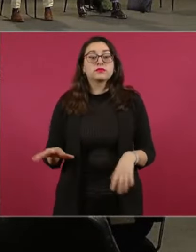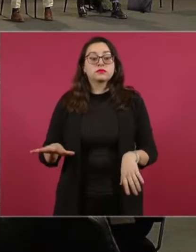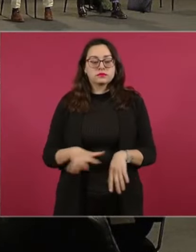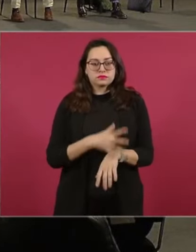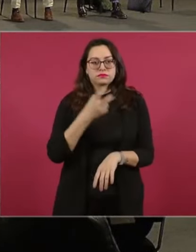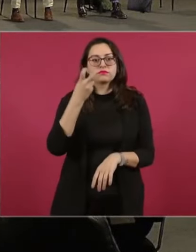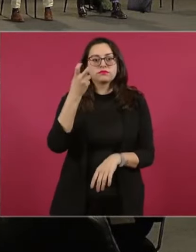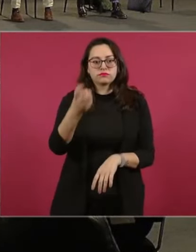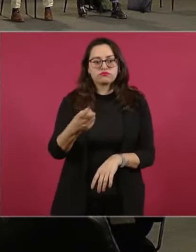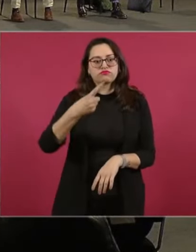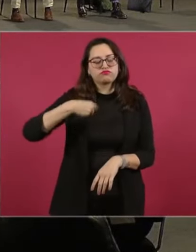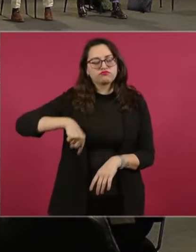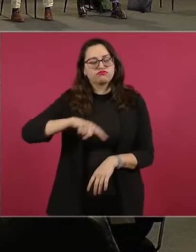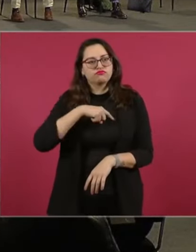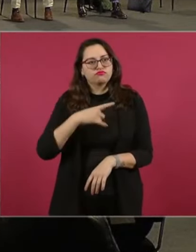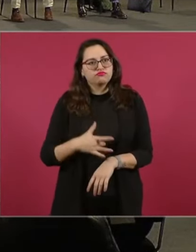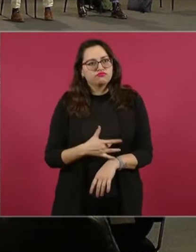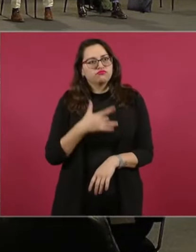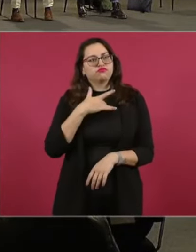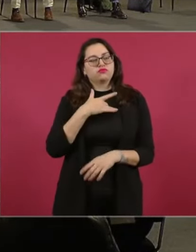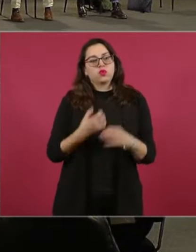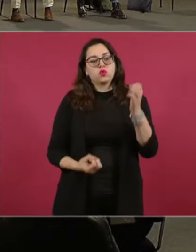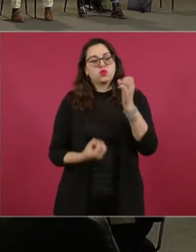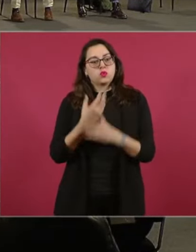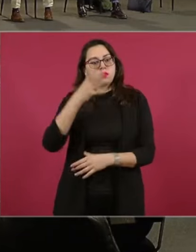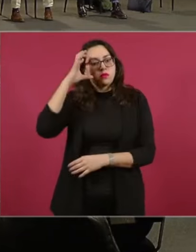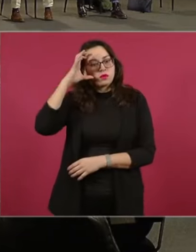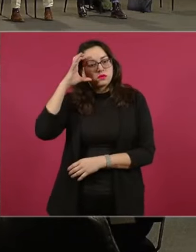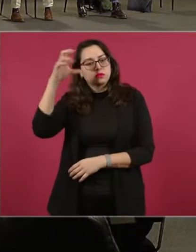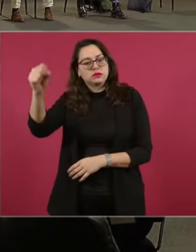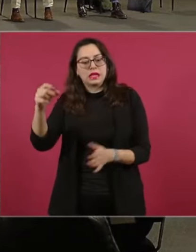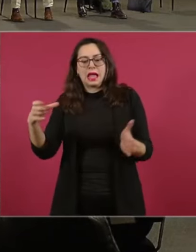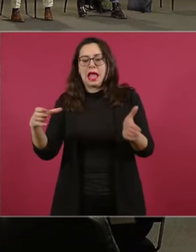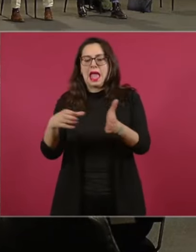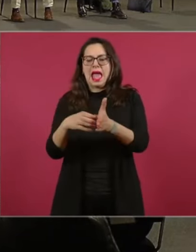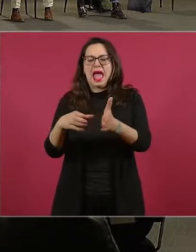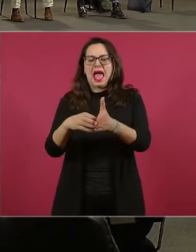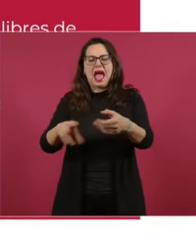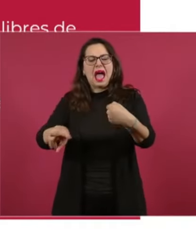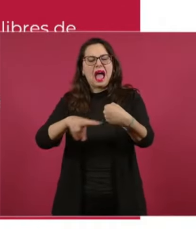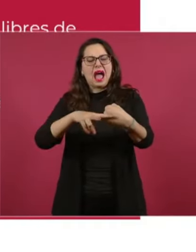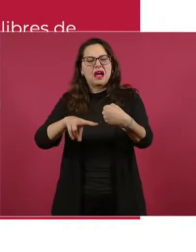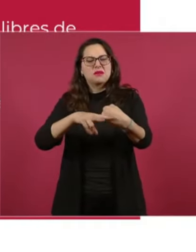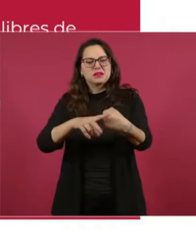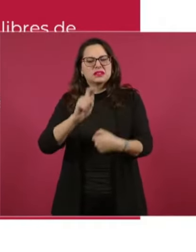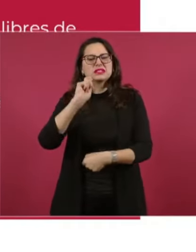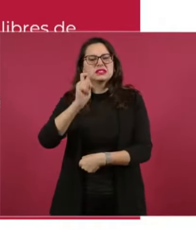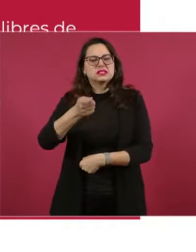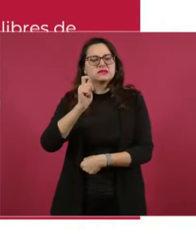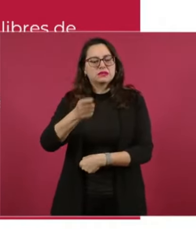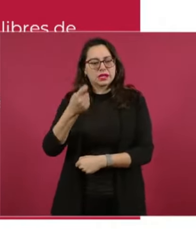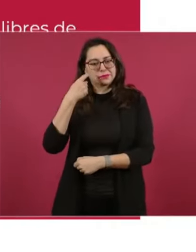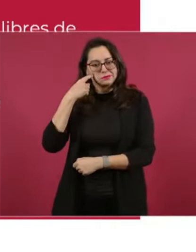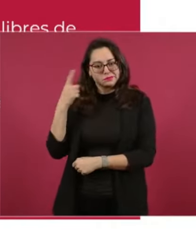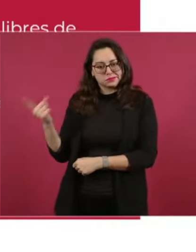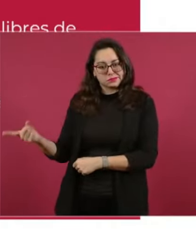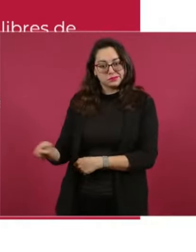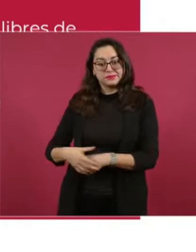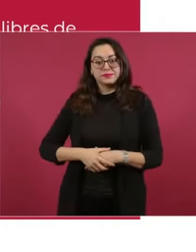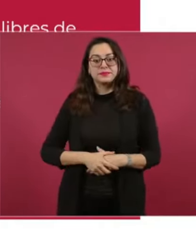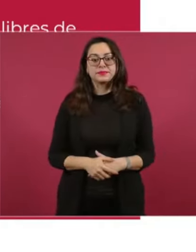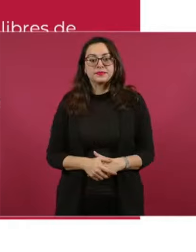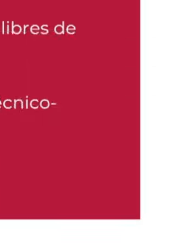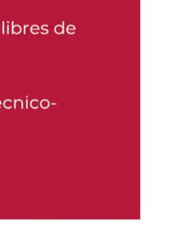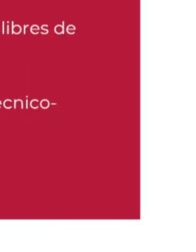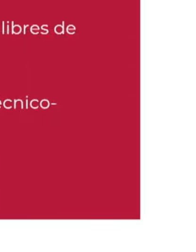visión, implementamos el concepto de caja de cristal, en el cual implica que todas las sesiones de discusión y